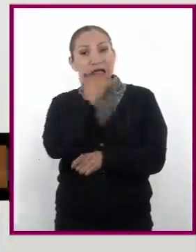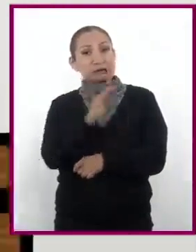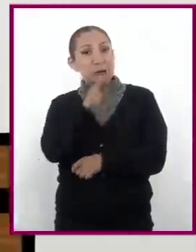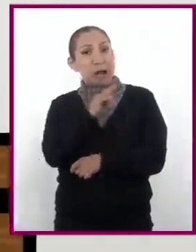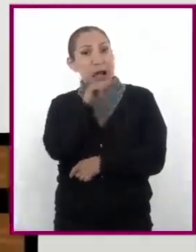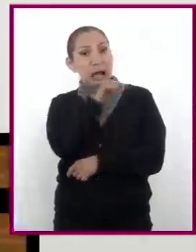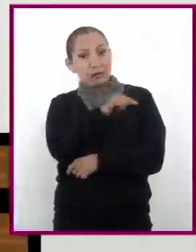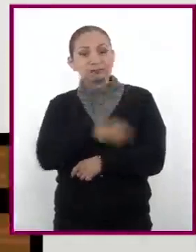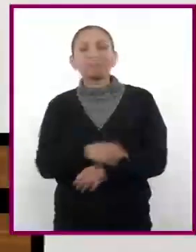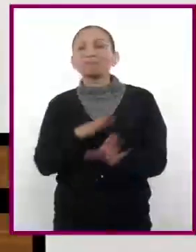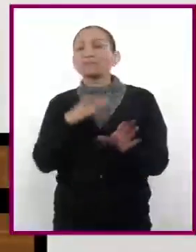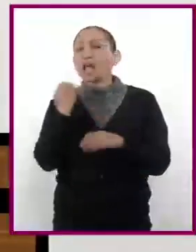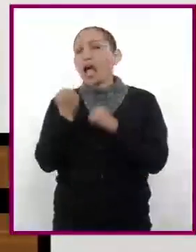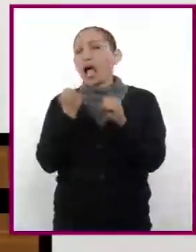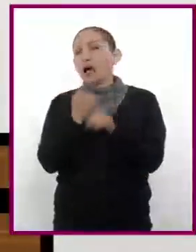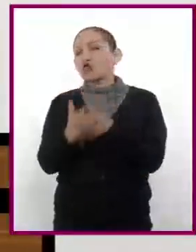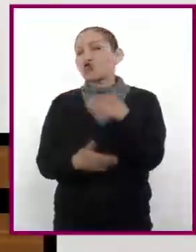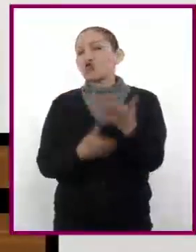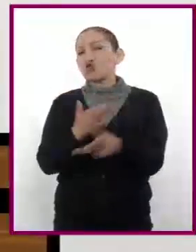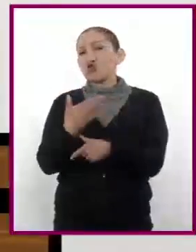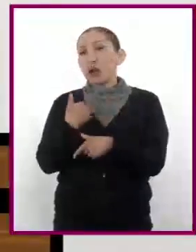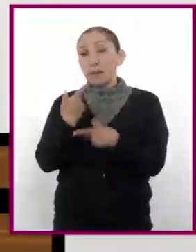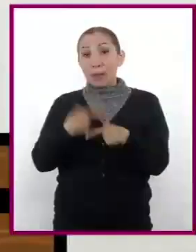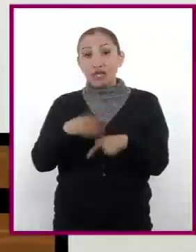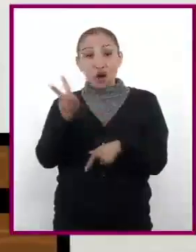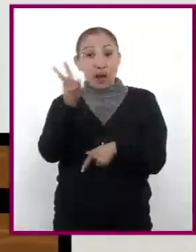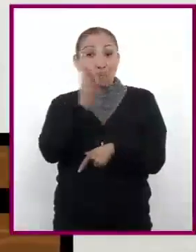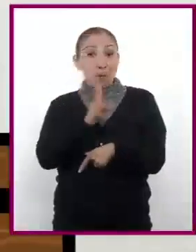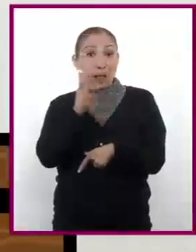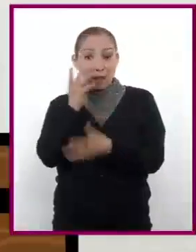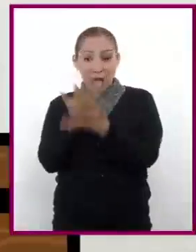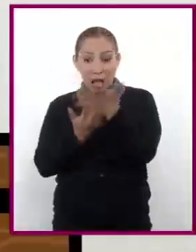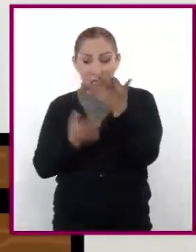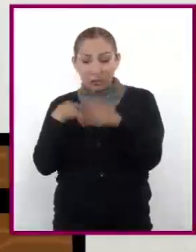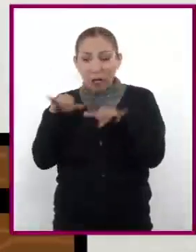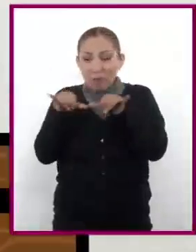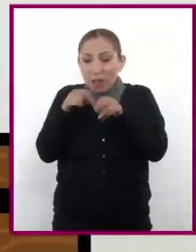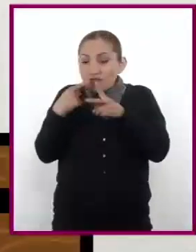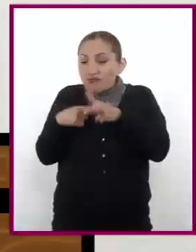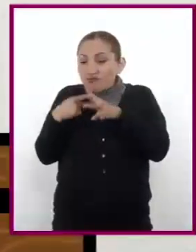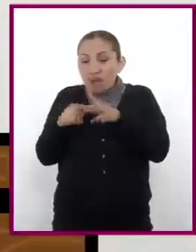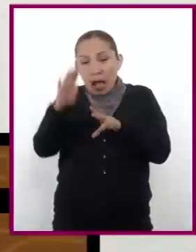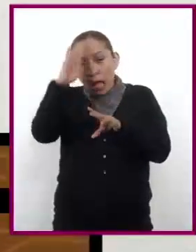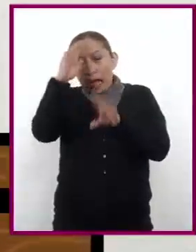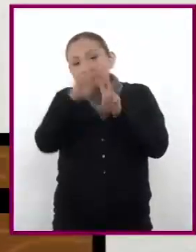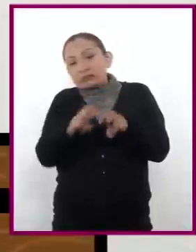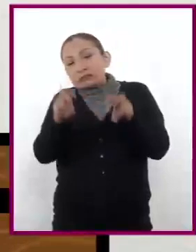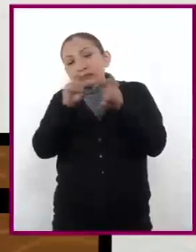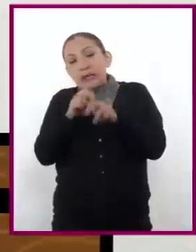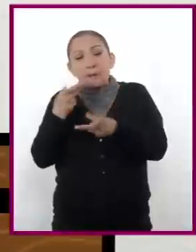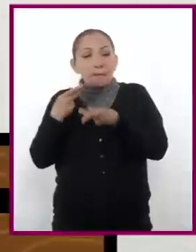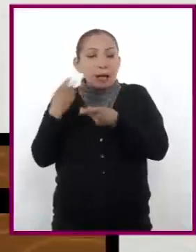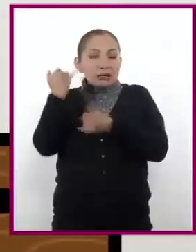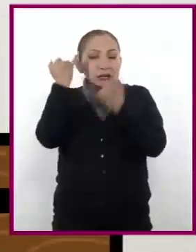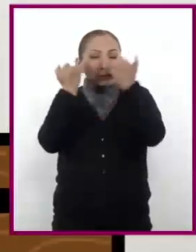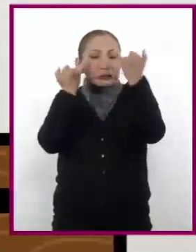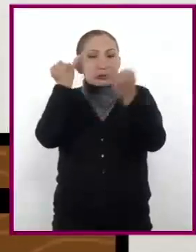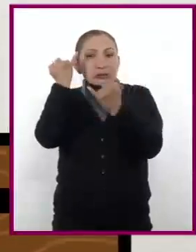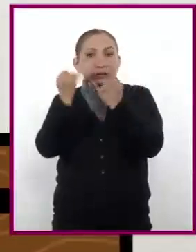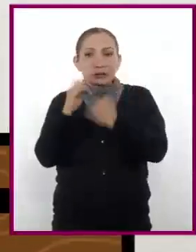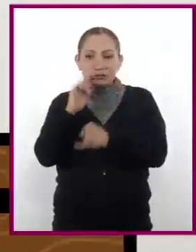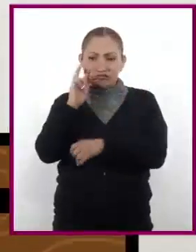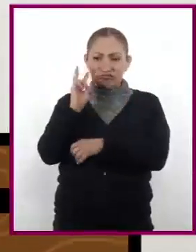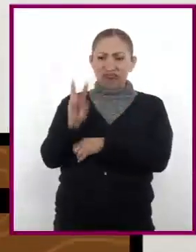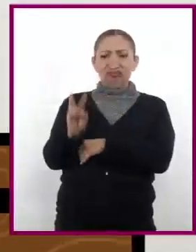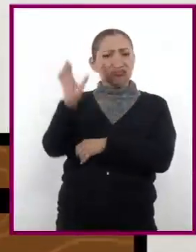equivocado! Durante mucho tiempo, a quienes hacían experimentos, tomaban medidas, reflexionaban y elaboraban teorías, no se